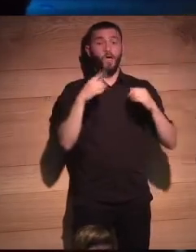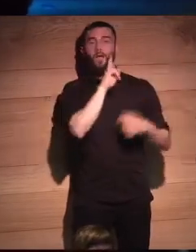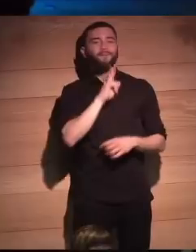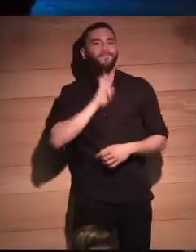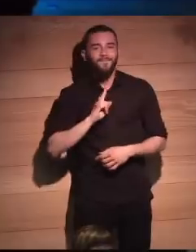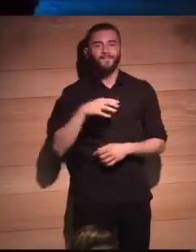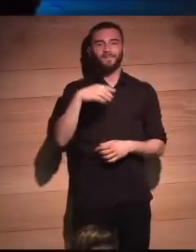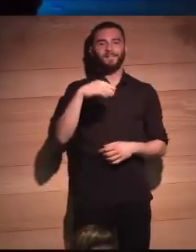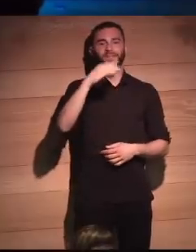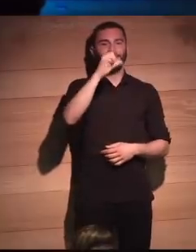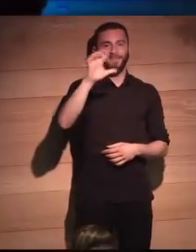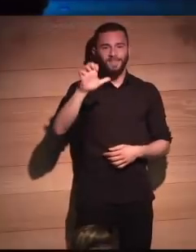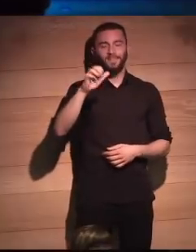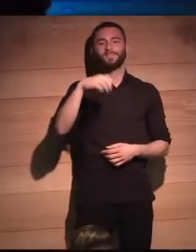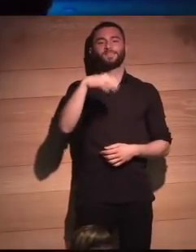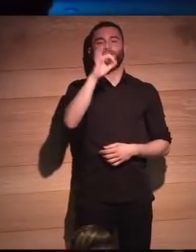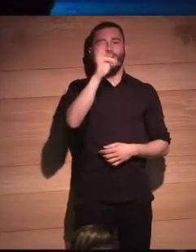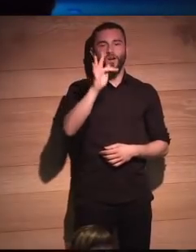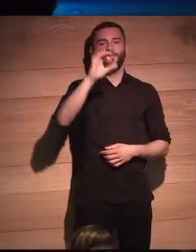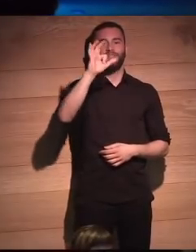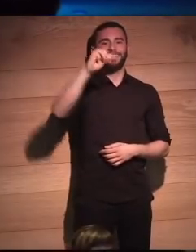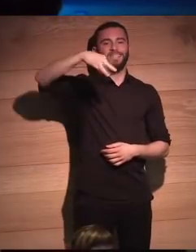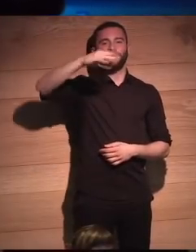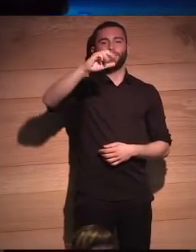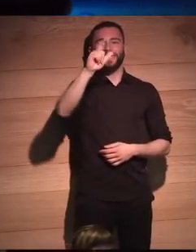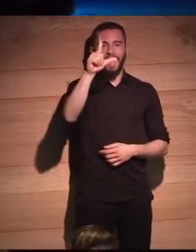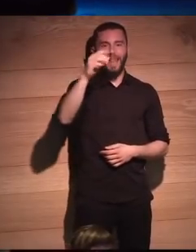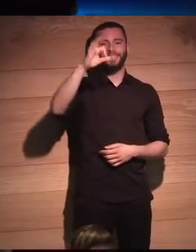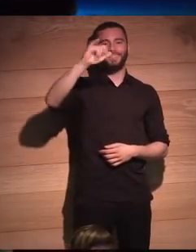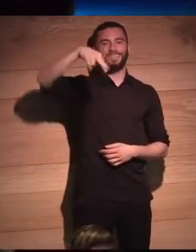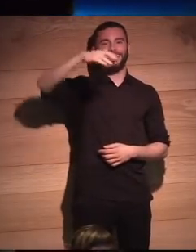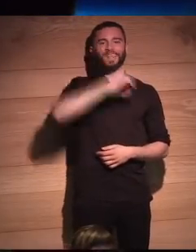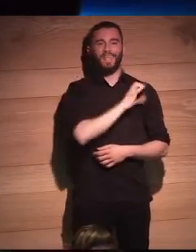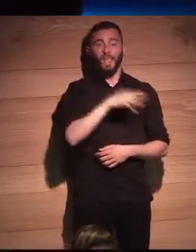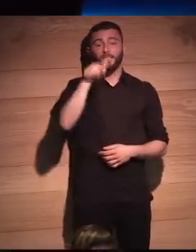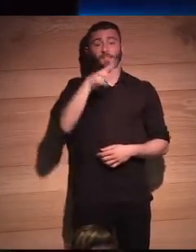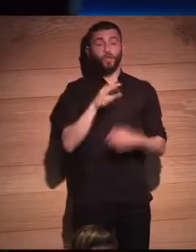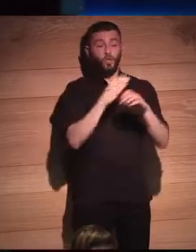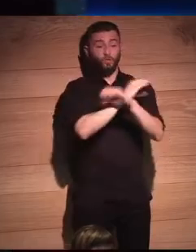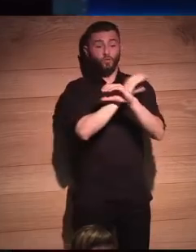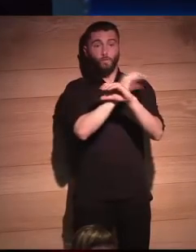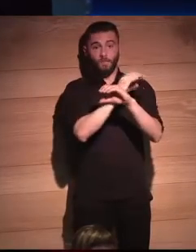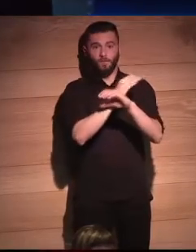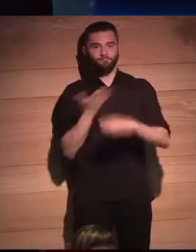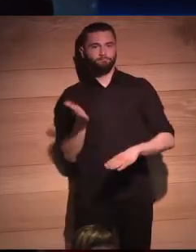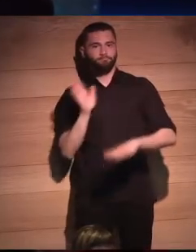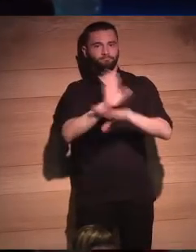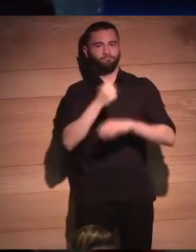titulada The Case of the Chemical Syndicate. La revista DC Comics presenta al mundo a un nuevo